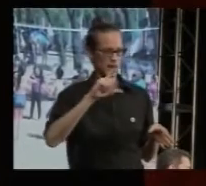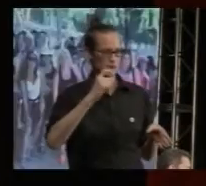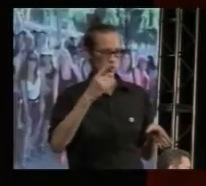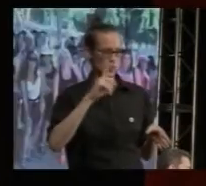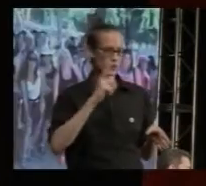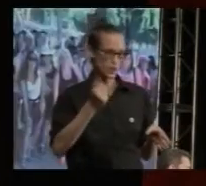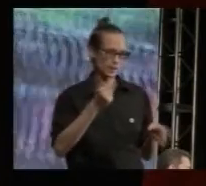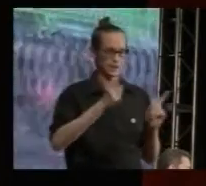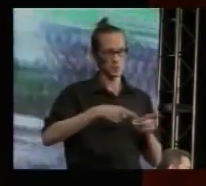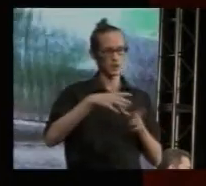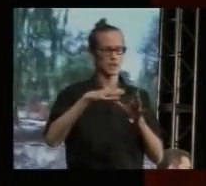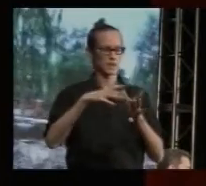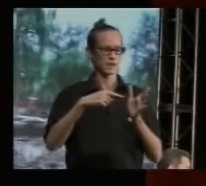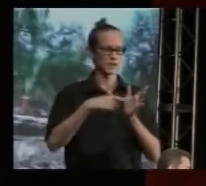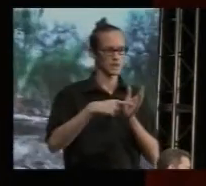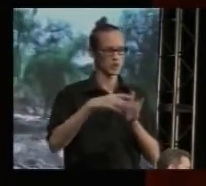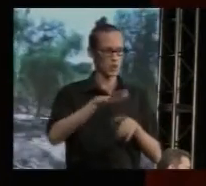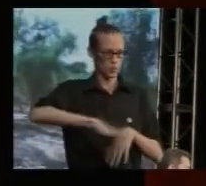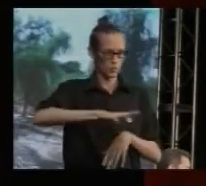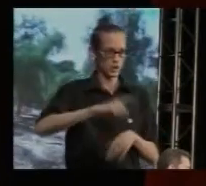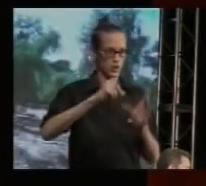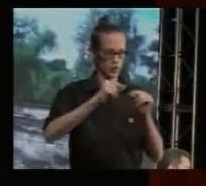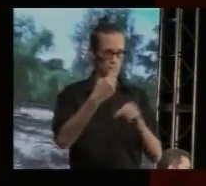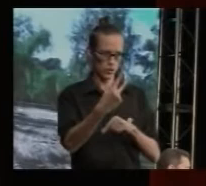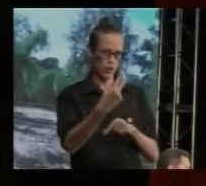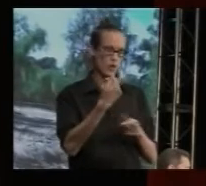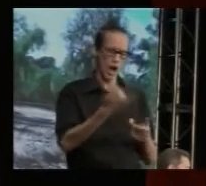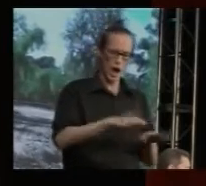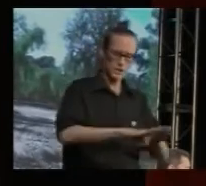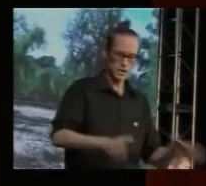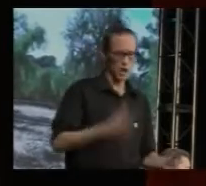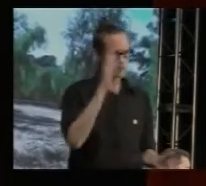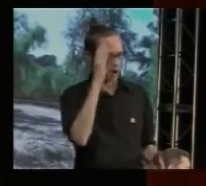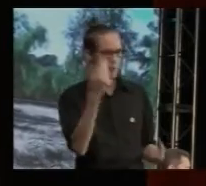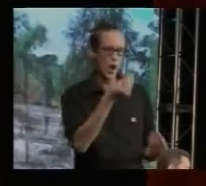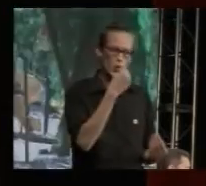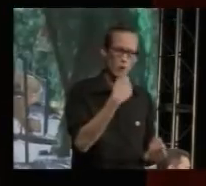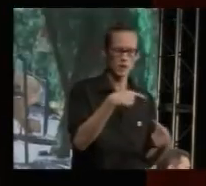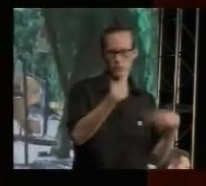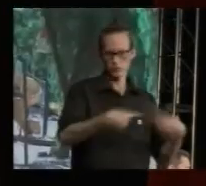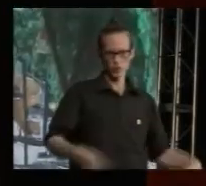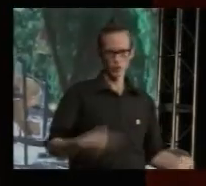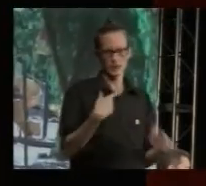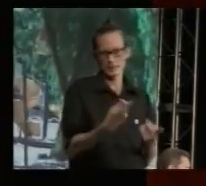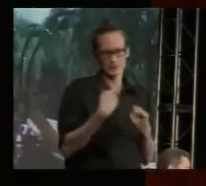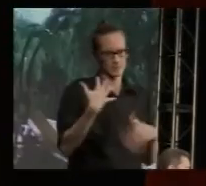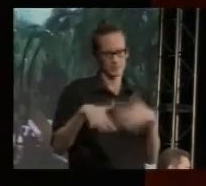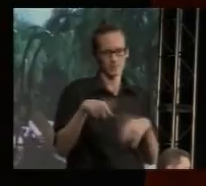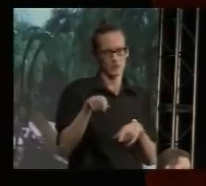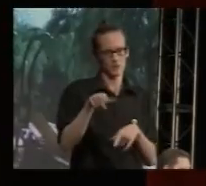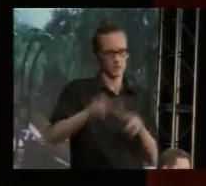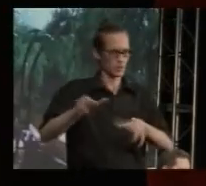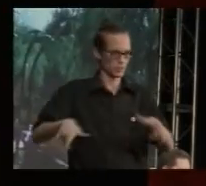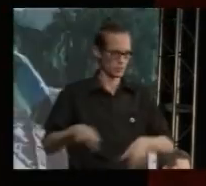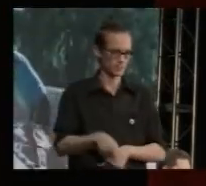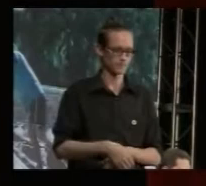Comunitaria número 2, con cama, comidas y todo tipo de asistencia que requiere esta emergencia.